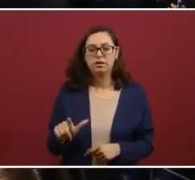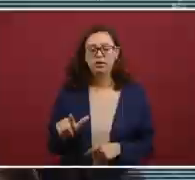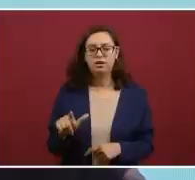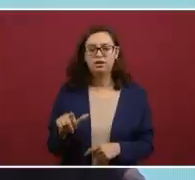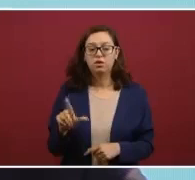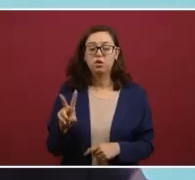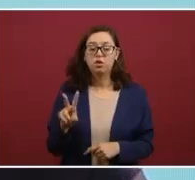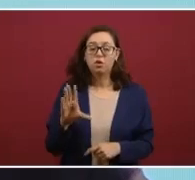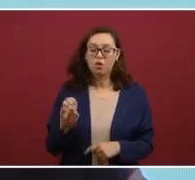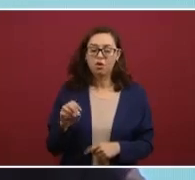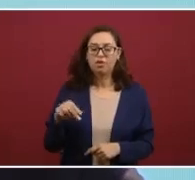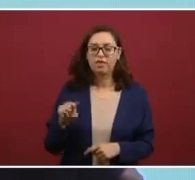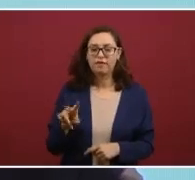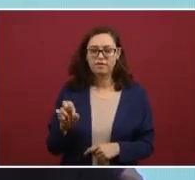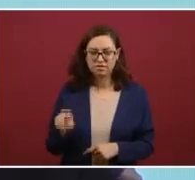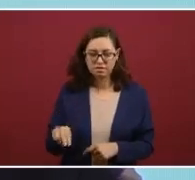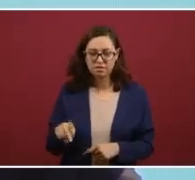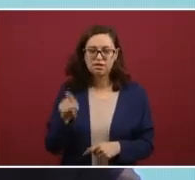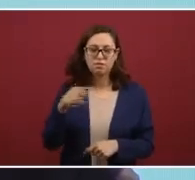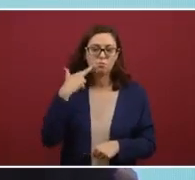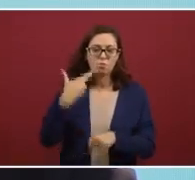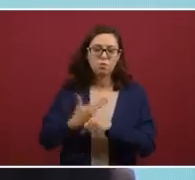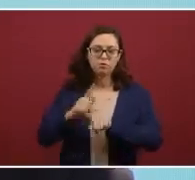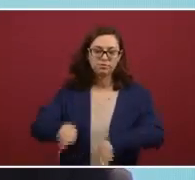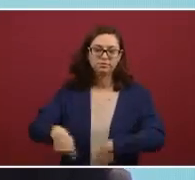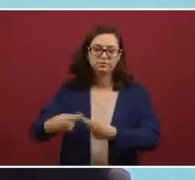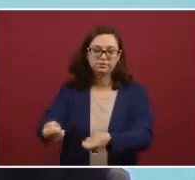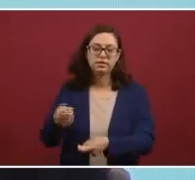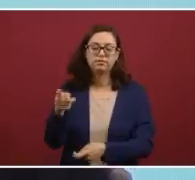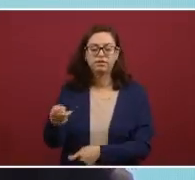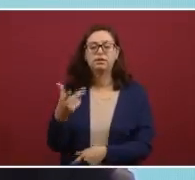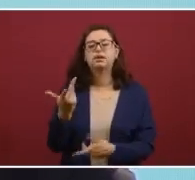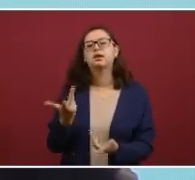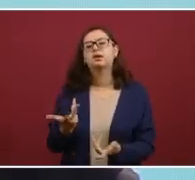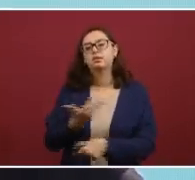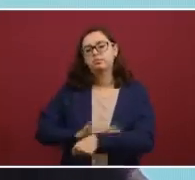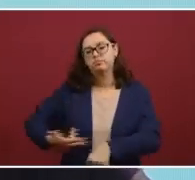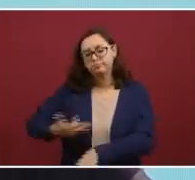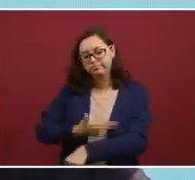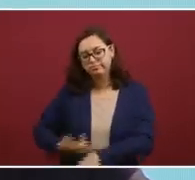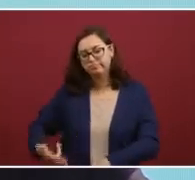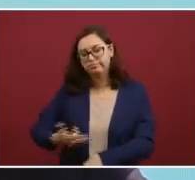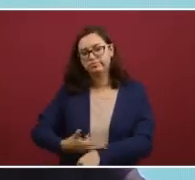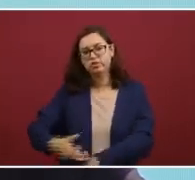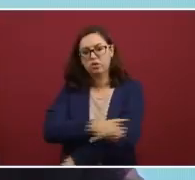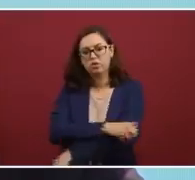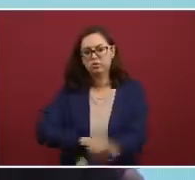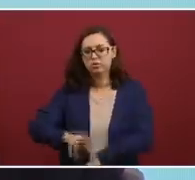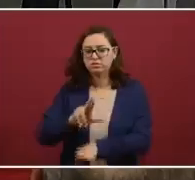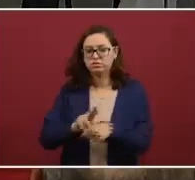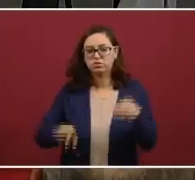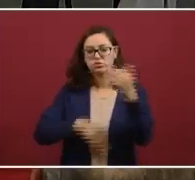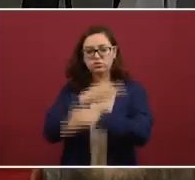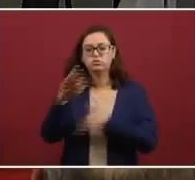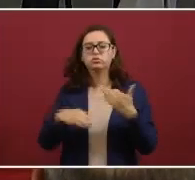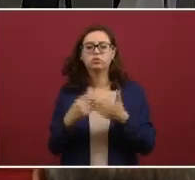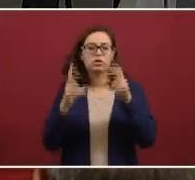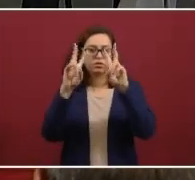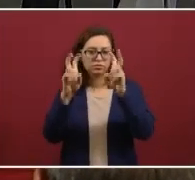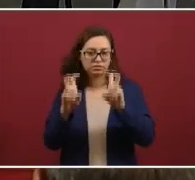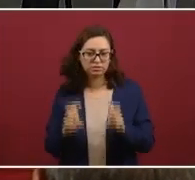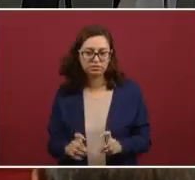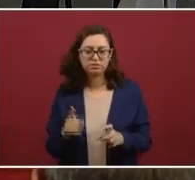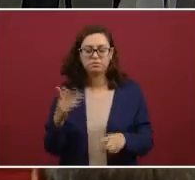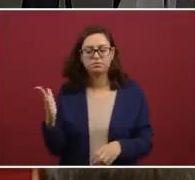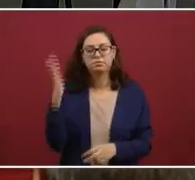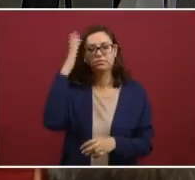mujeres es la instancia responsable de la coordinación de la política en esta materia y será quien esté